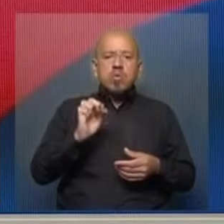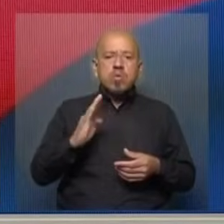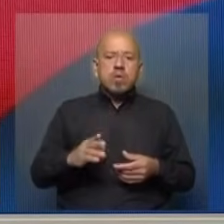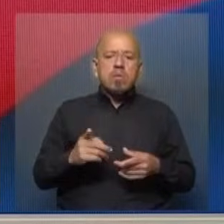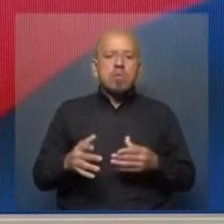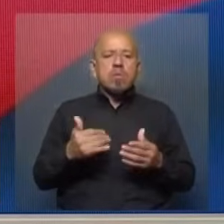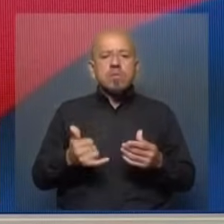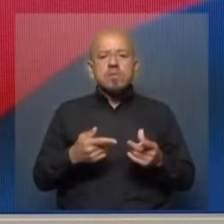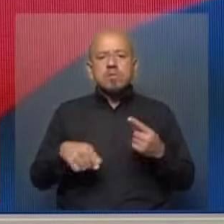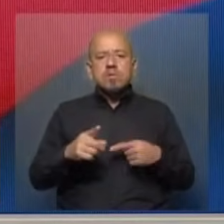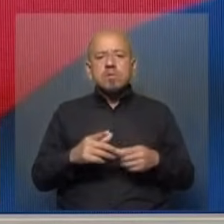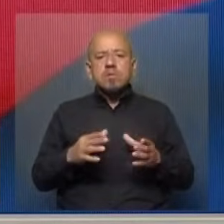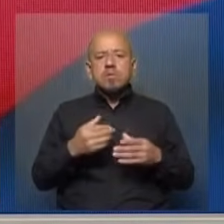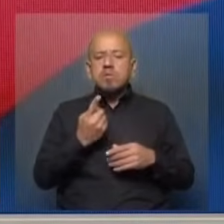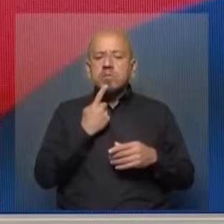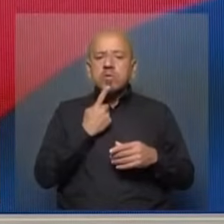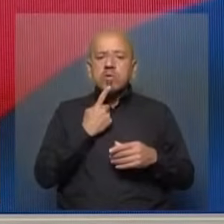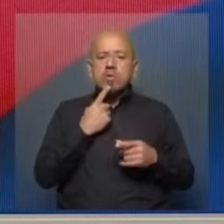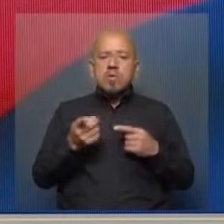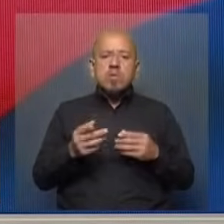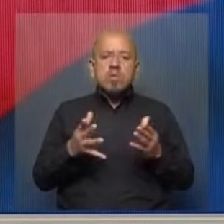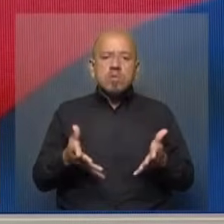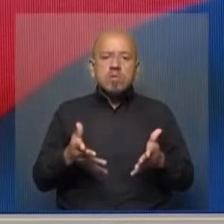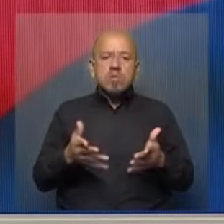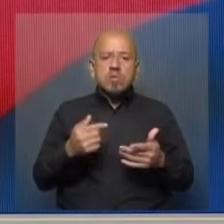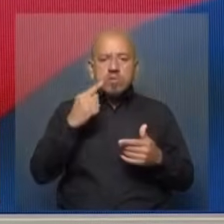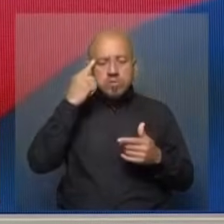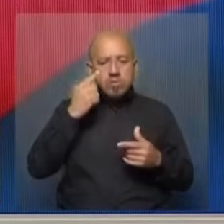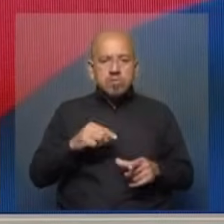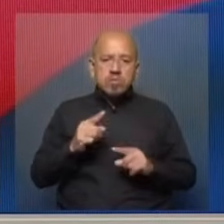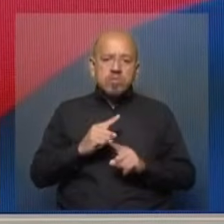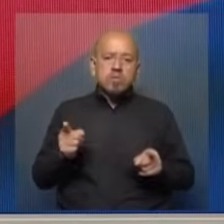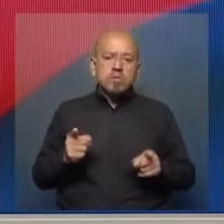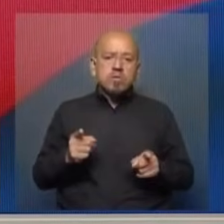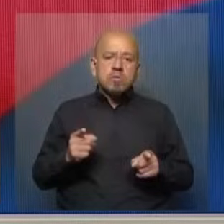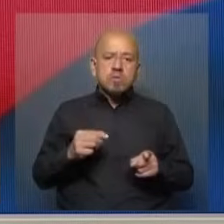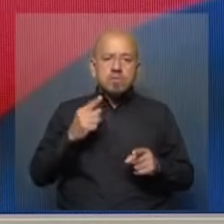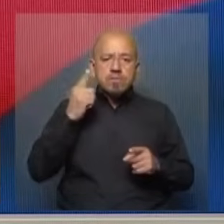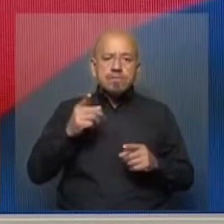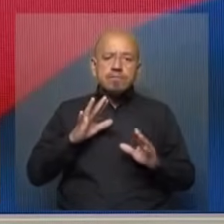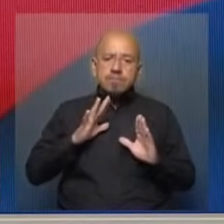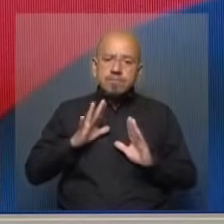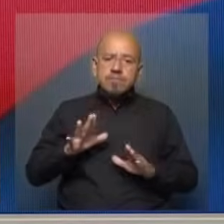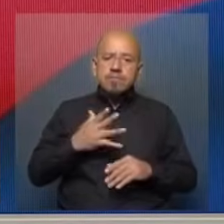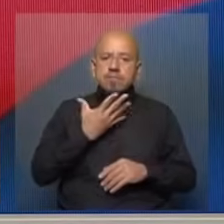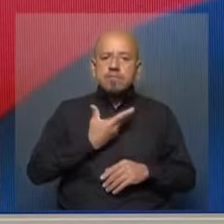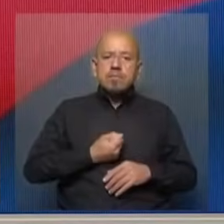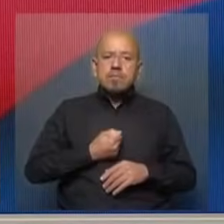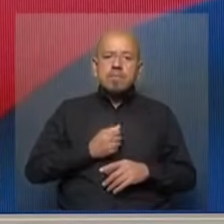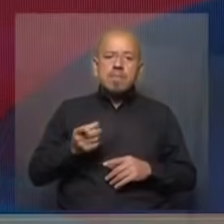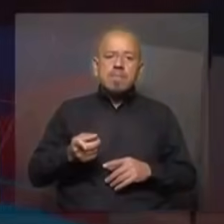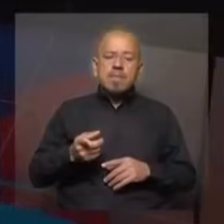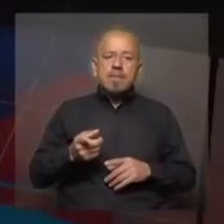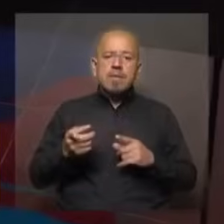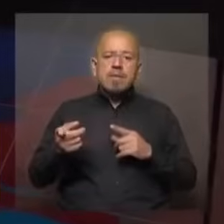tiene que tener una dirección política. Y yo me respondo que creo que no. Me parece que capaz que tendríamos que conversar de que tenga una